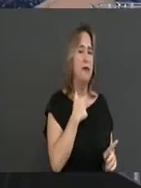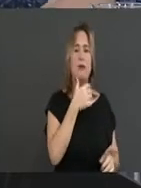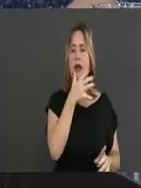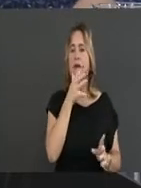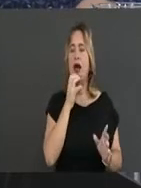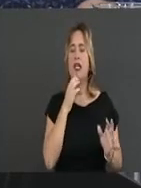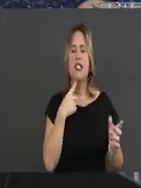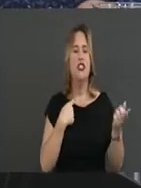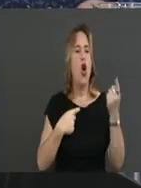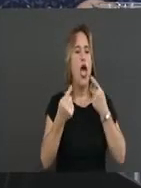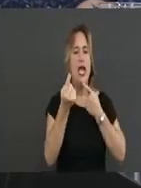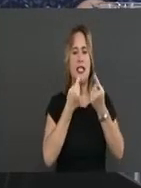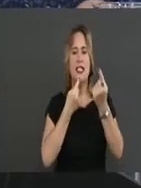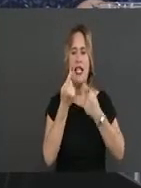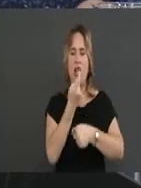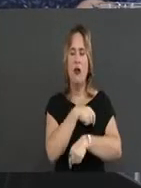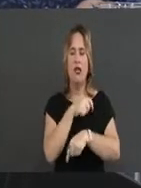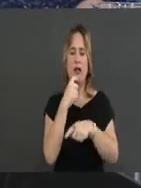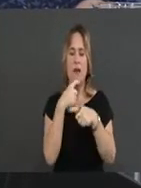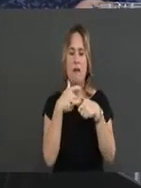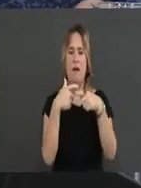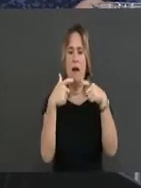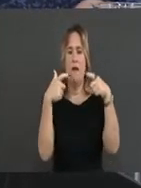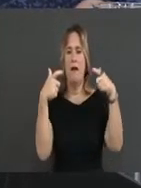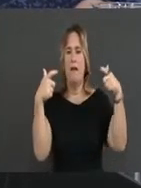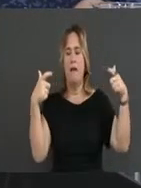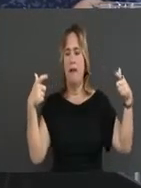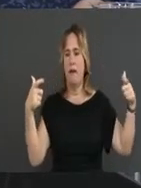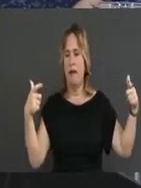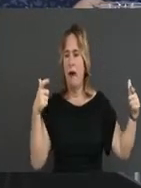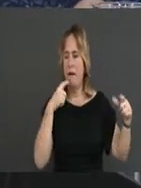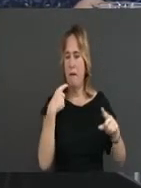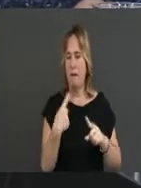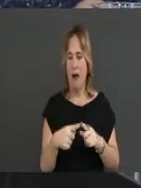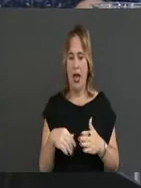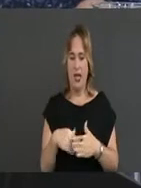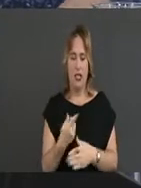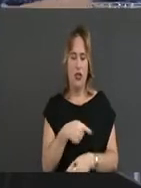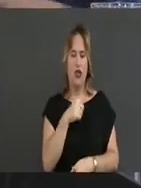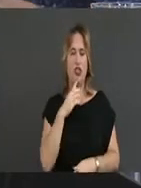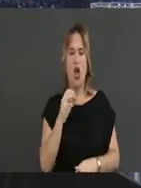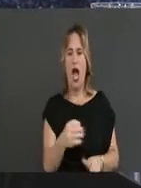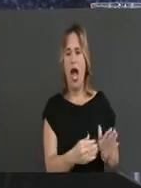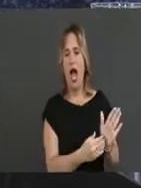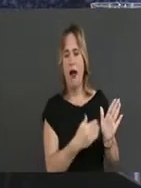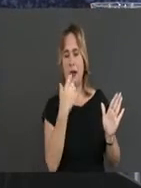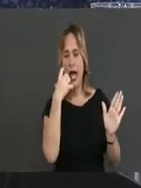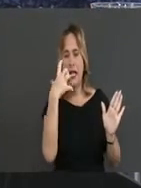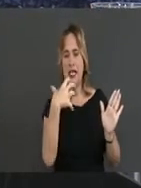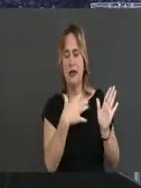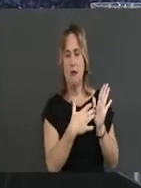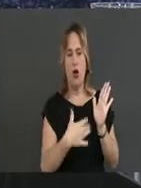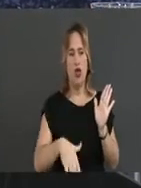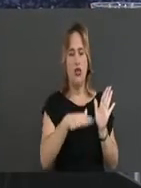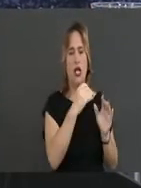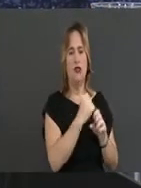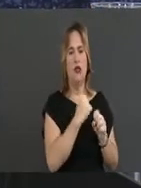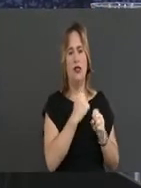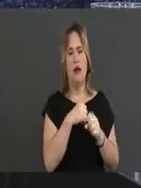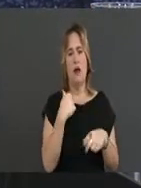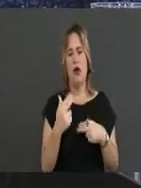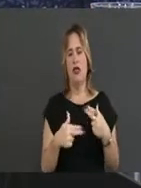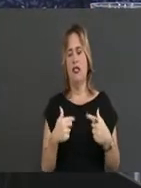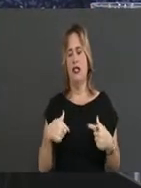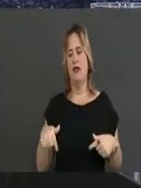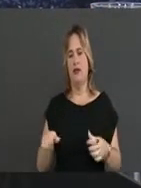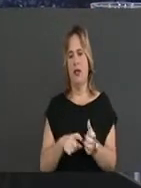el diálogo con la población incrementado durante todos estos días habla sobre la efectividad del trabajo que se viene